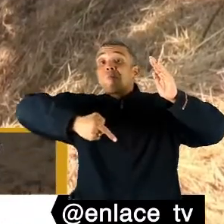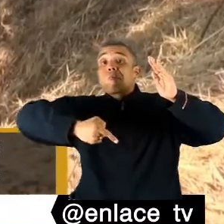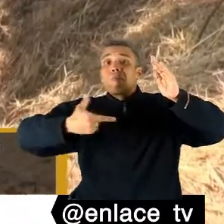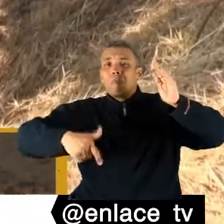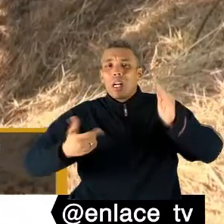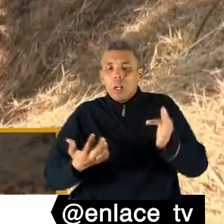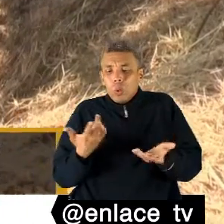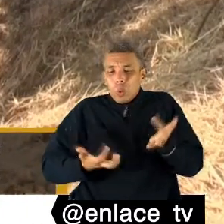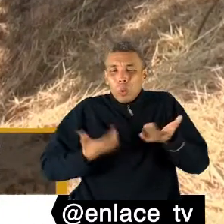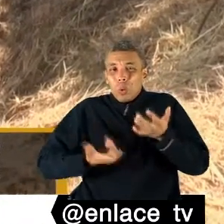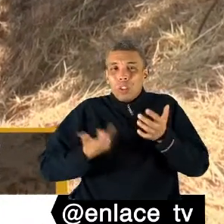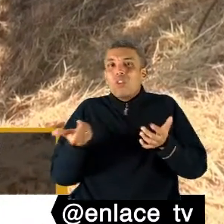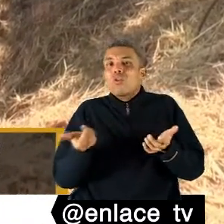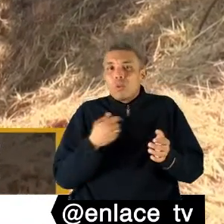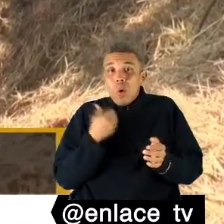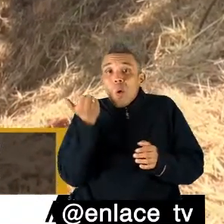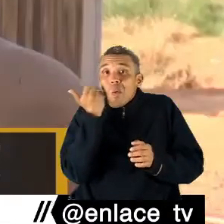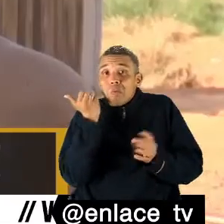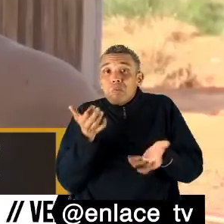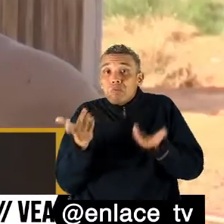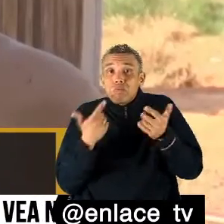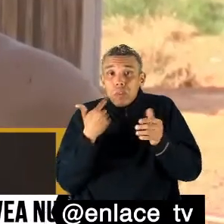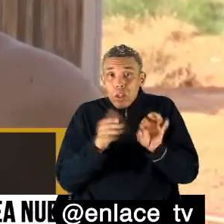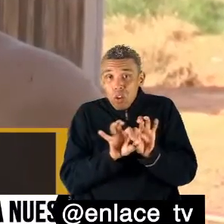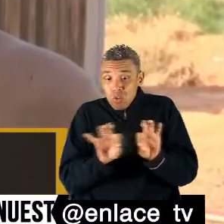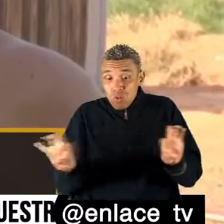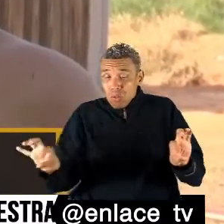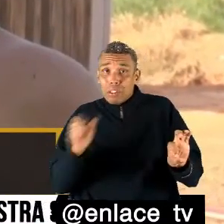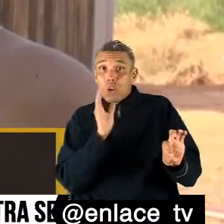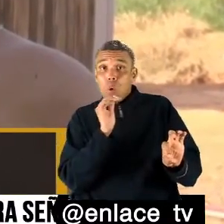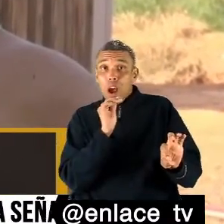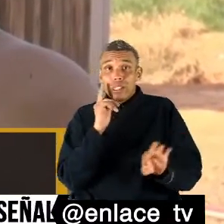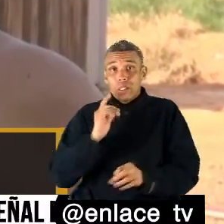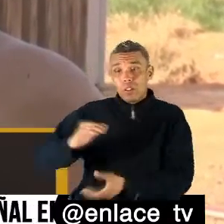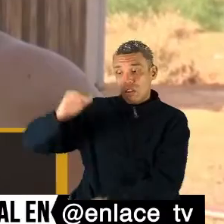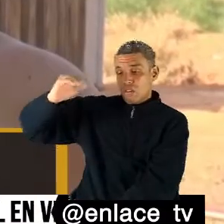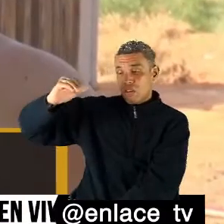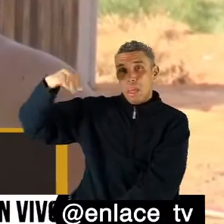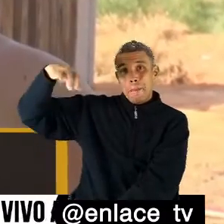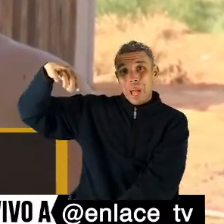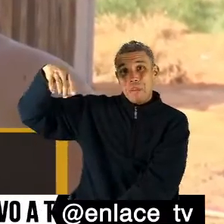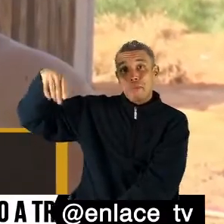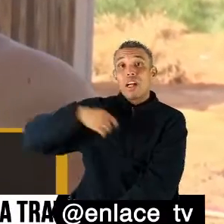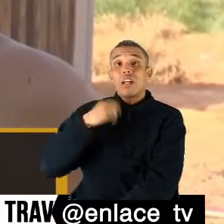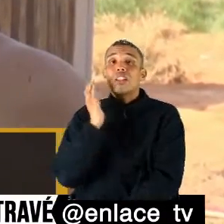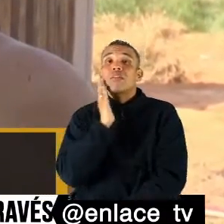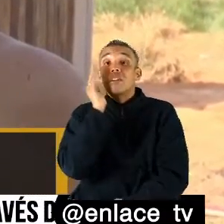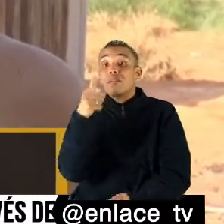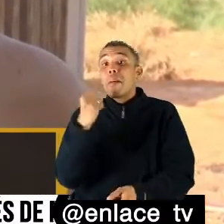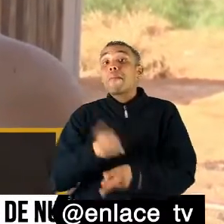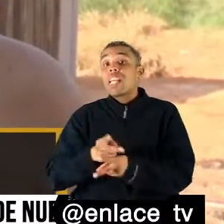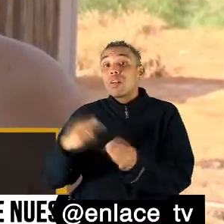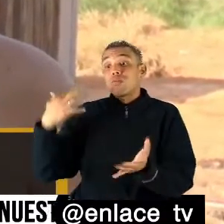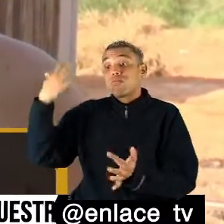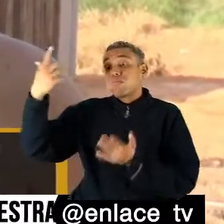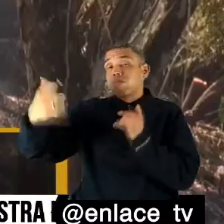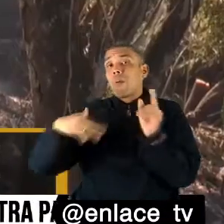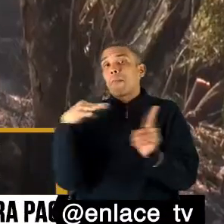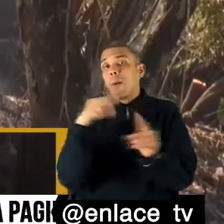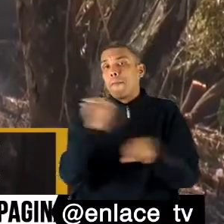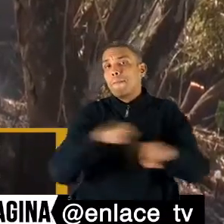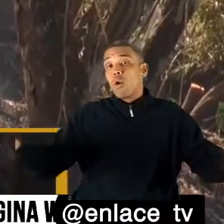el temor generalizado de los vecinos. Y se prendió eso de abajo como a las 2:15 y empezó la candela a subir y llamé a los bomberos y ya en ese